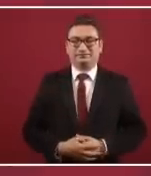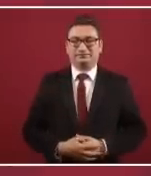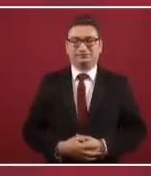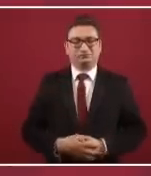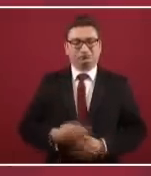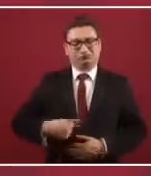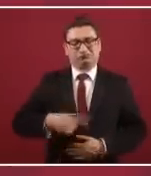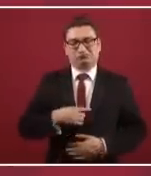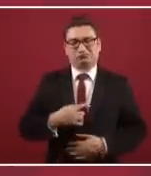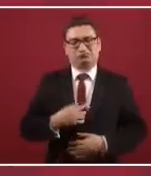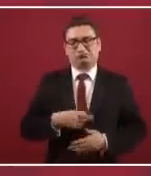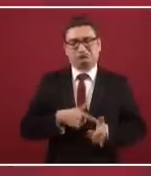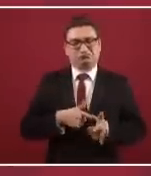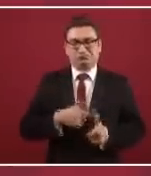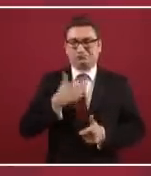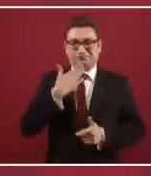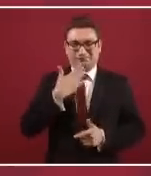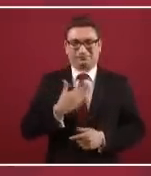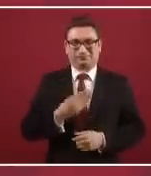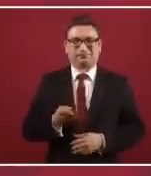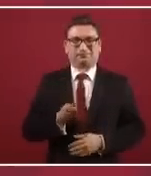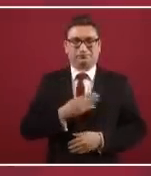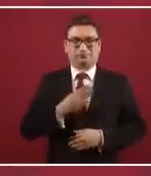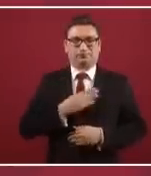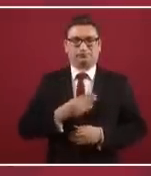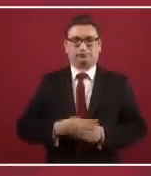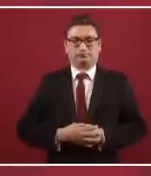bien y de buenas.